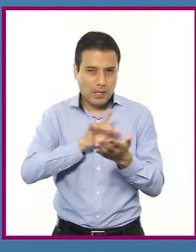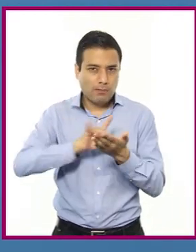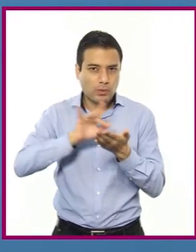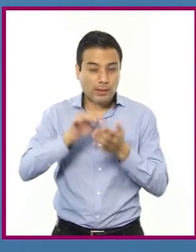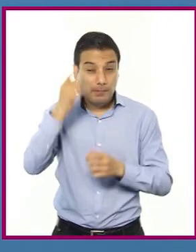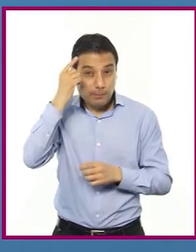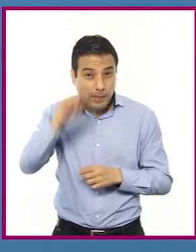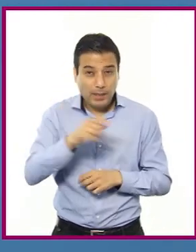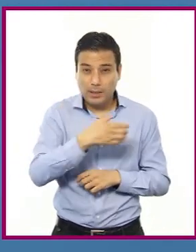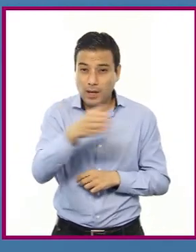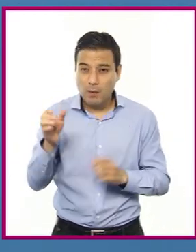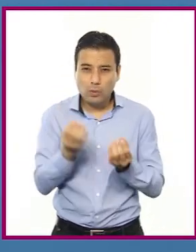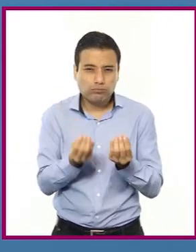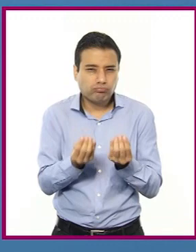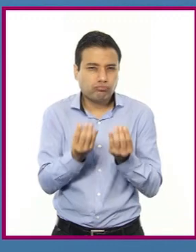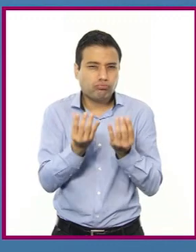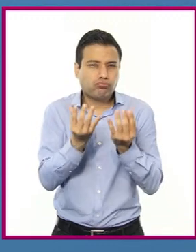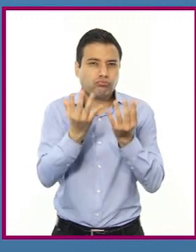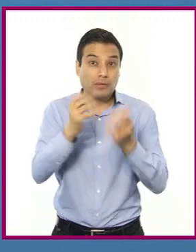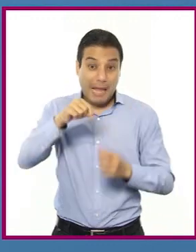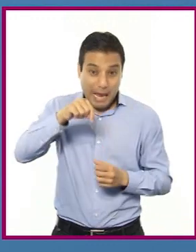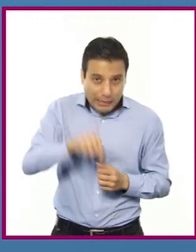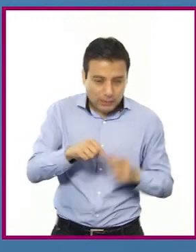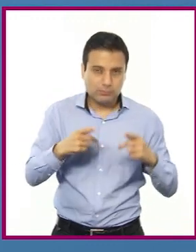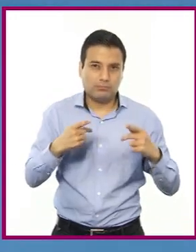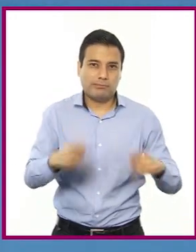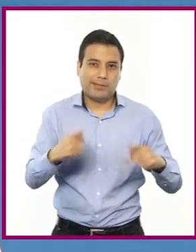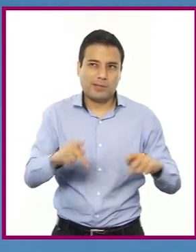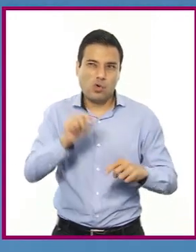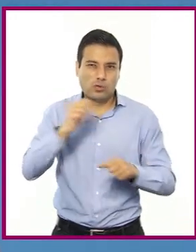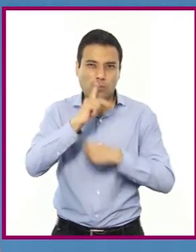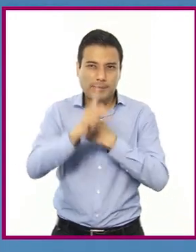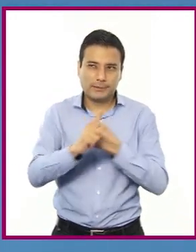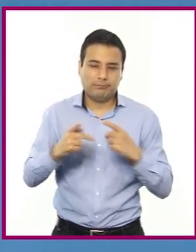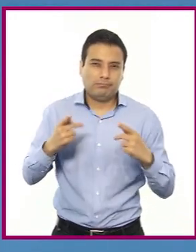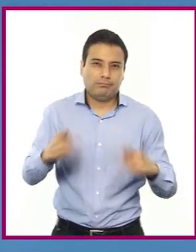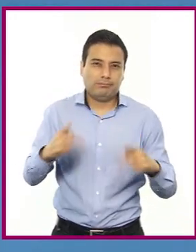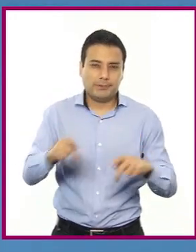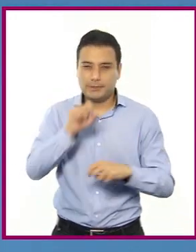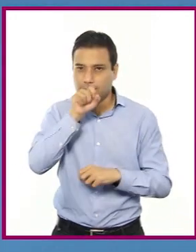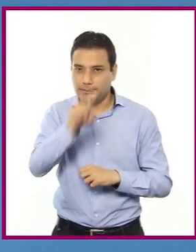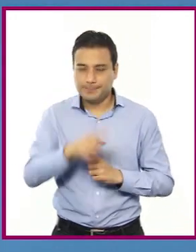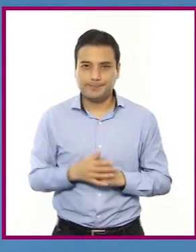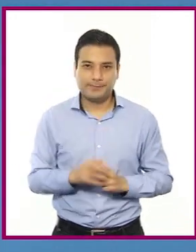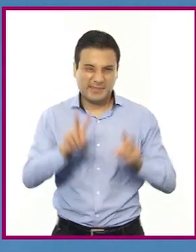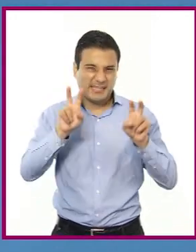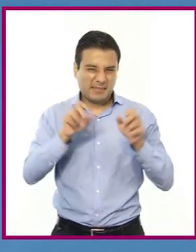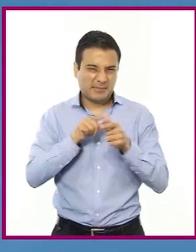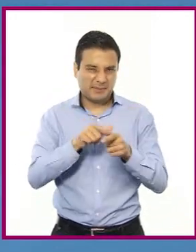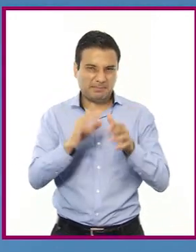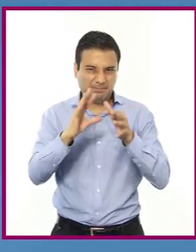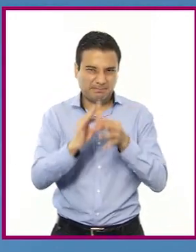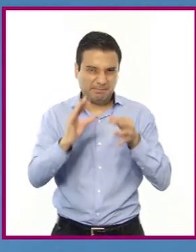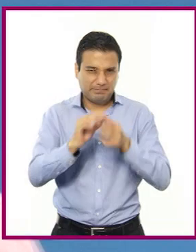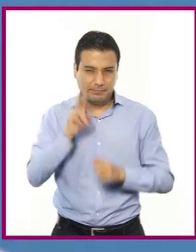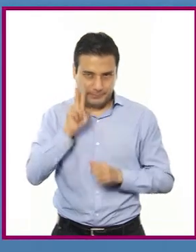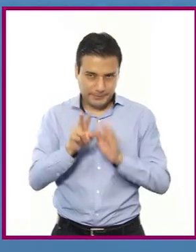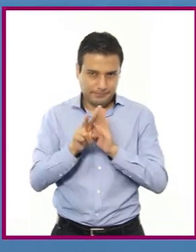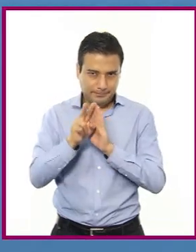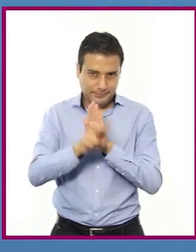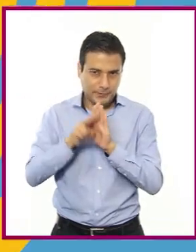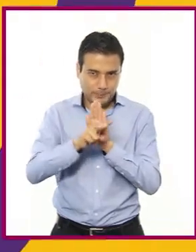para abastecer el mercado interno y externo. Para continuar con el tema, vayamos al siguiente